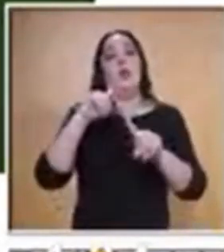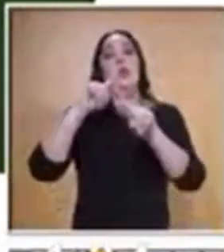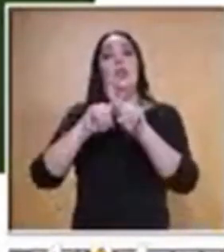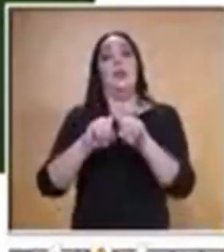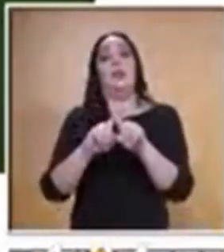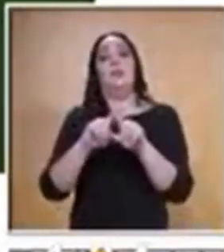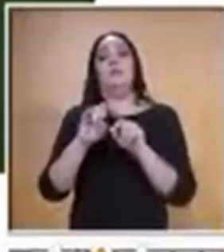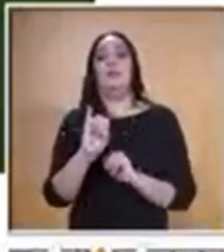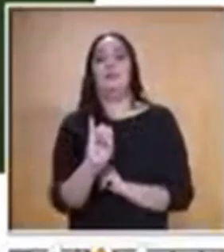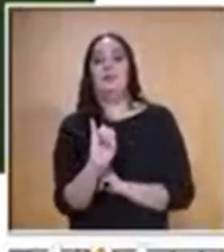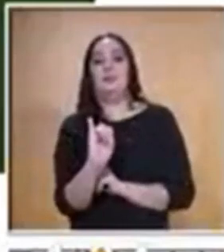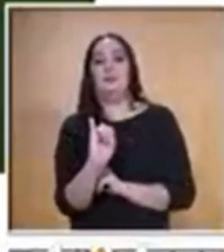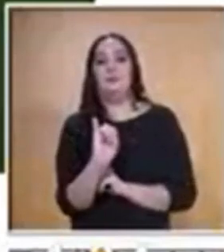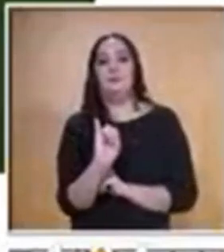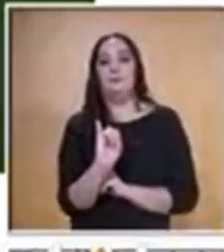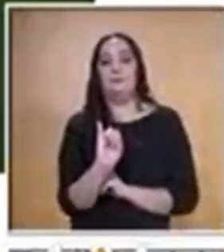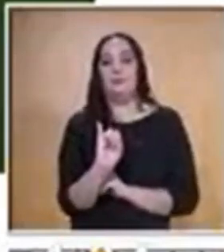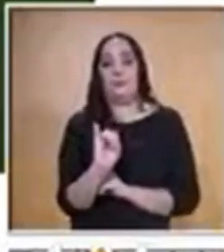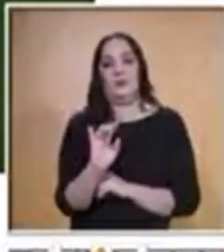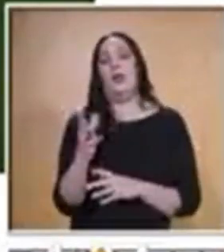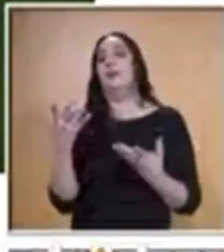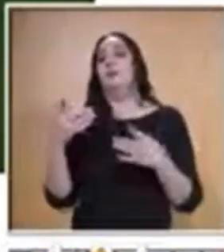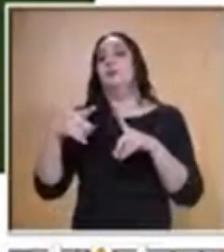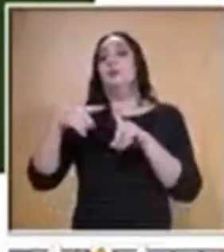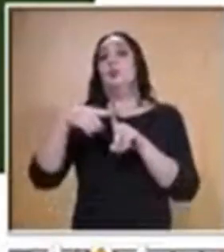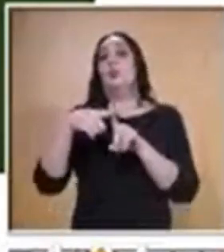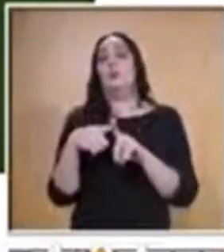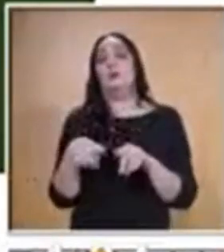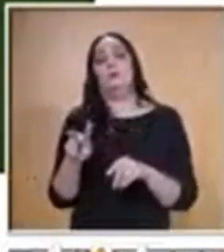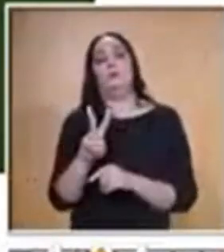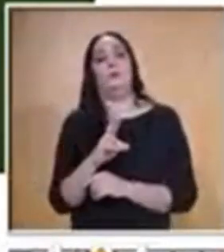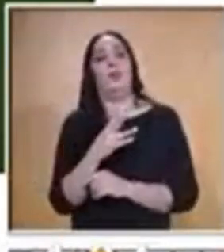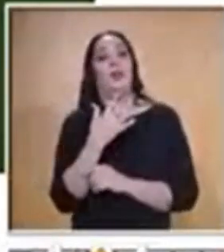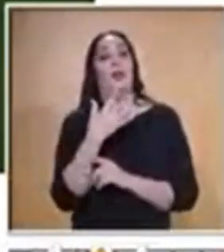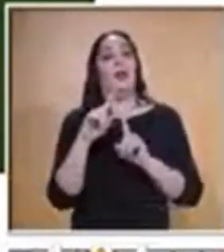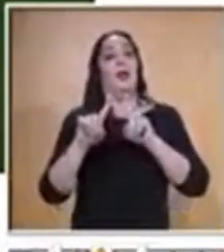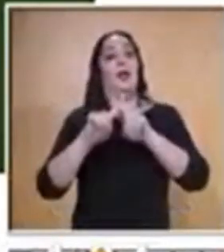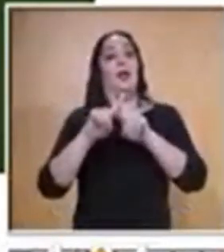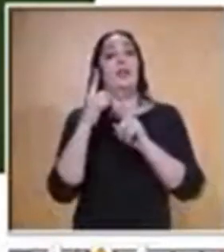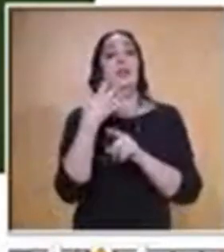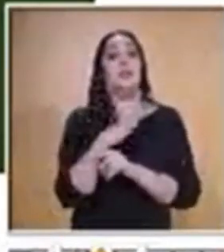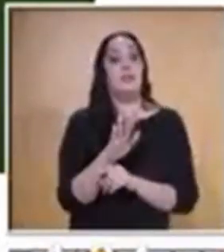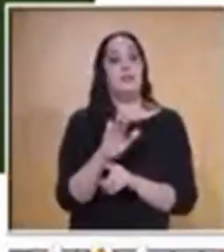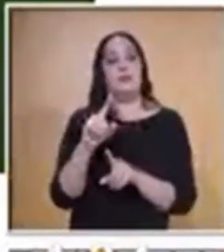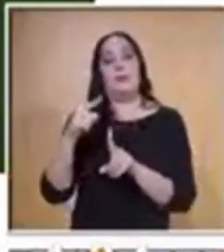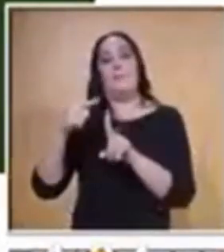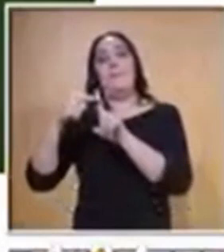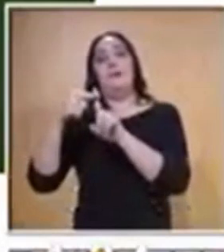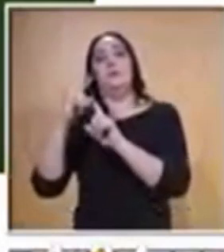y, se suma por estar a la derecha, es un valor menor al de la x, es 10 más 1